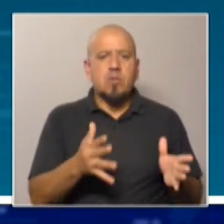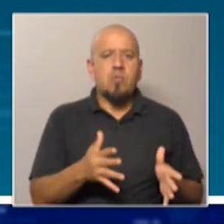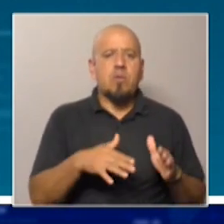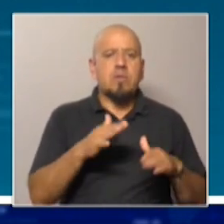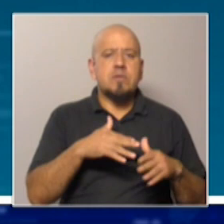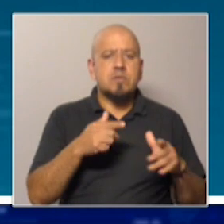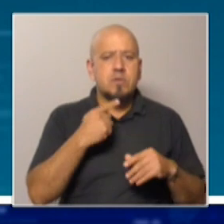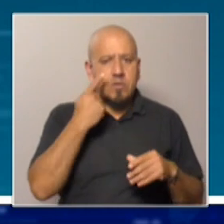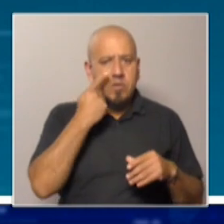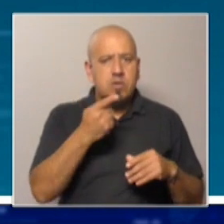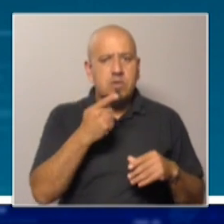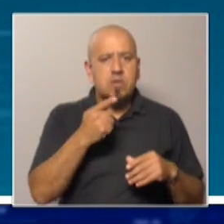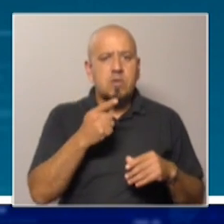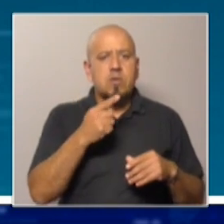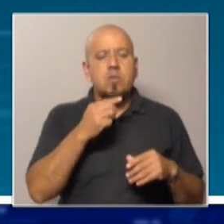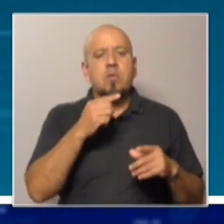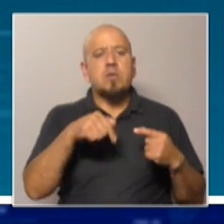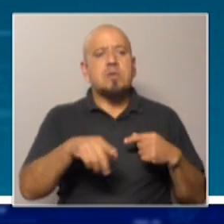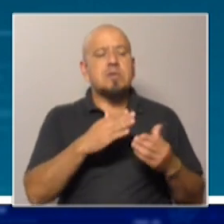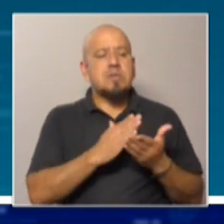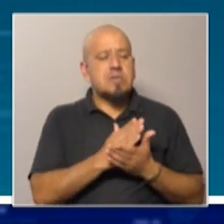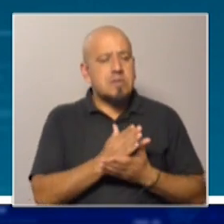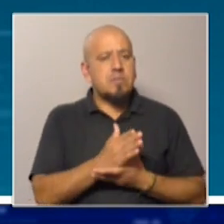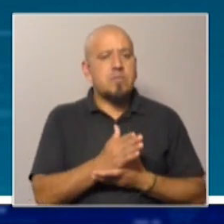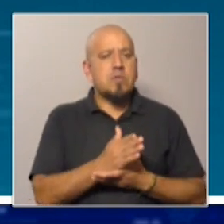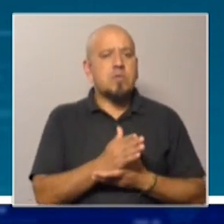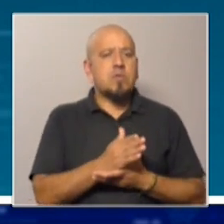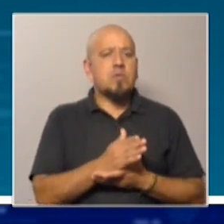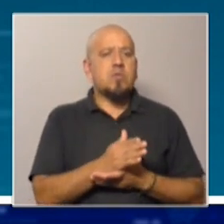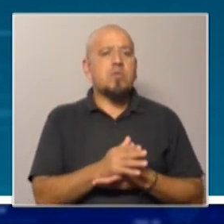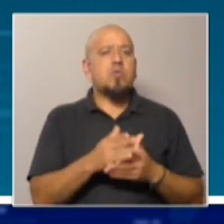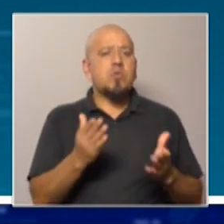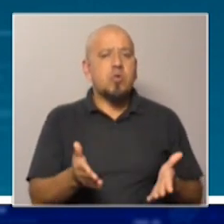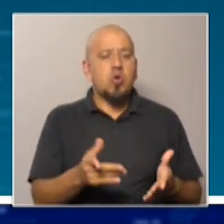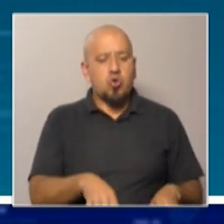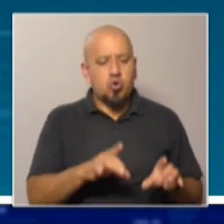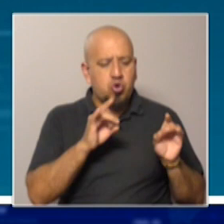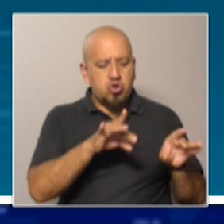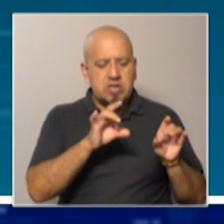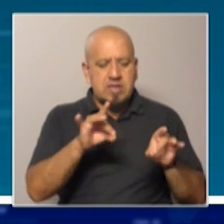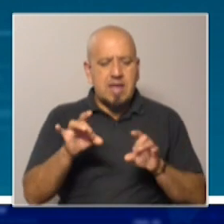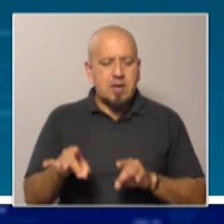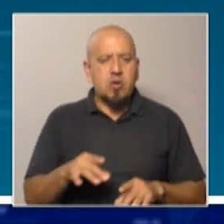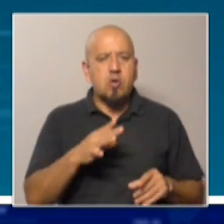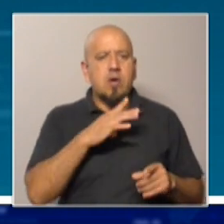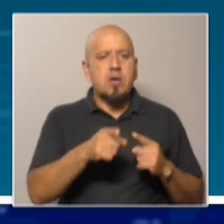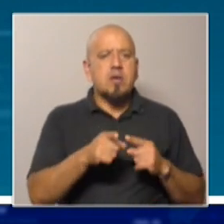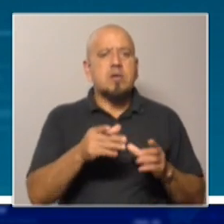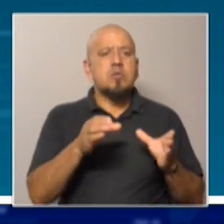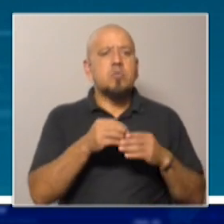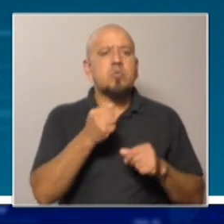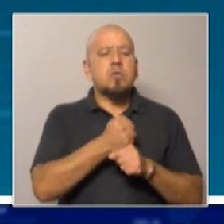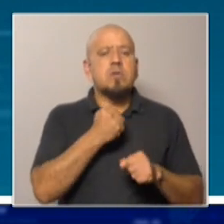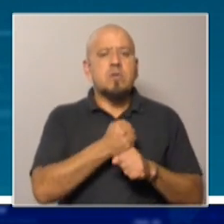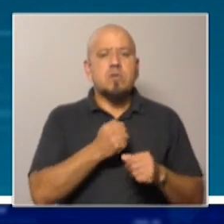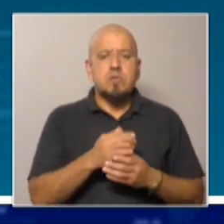en las estadísticas diarias que difunde SINAI al final de cada jornada, contagio justamente en ese grupo de trabajadores y